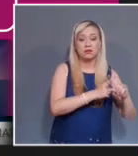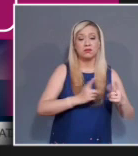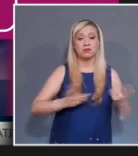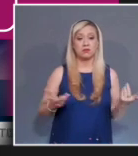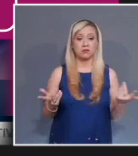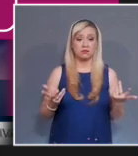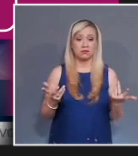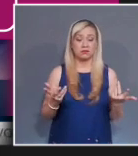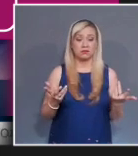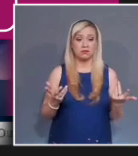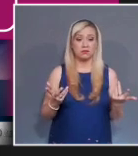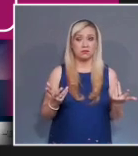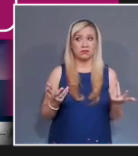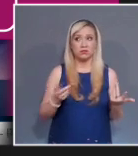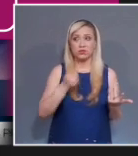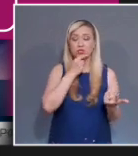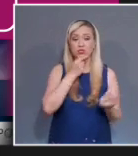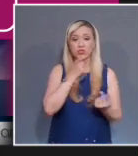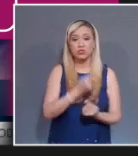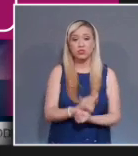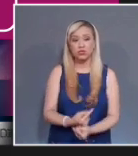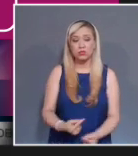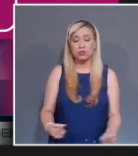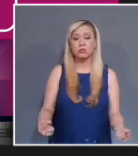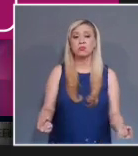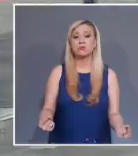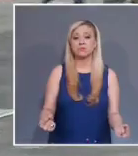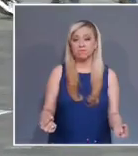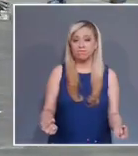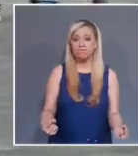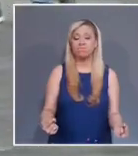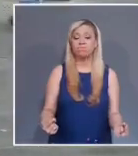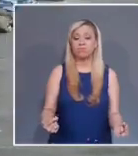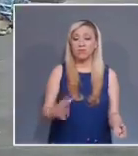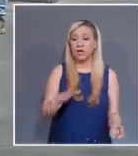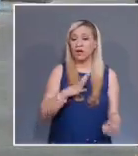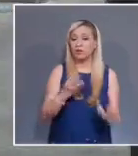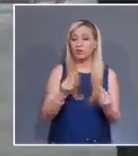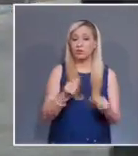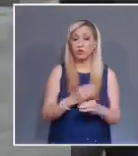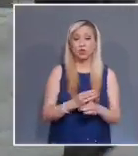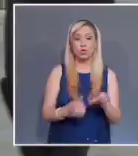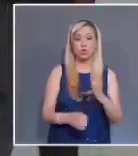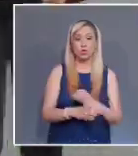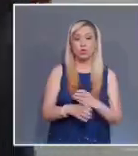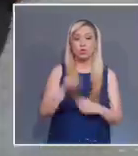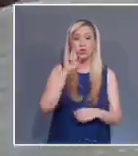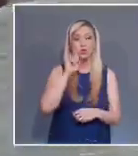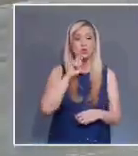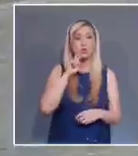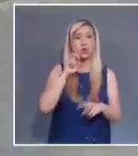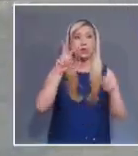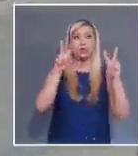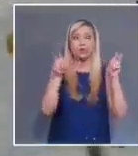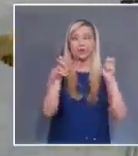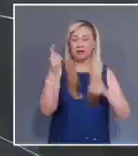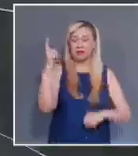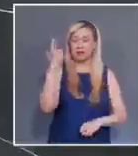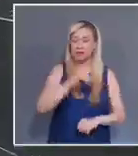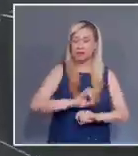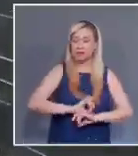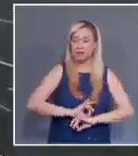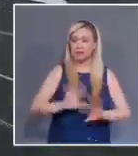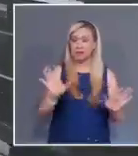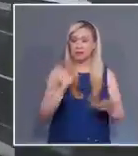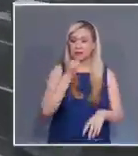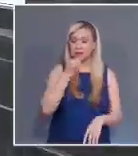de violencia sexual. Y la violencia sexual tiene muchas caras. En un conversatorio sobre violencia infantil, señalaron que 7 de cada